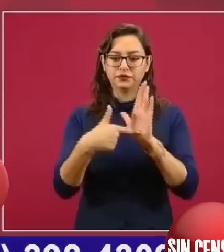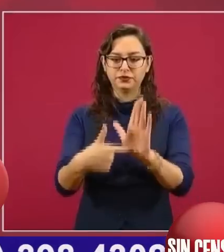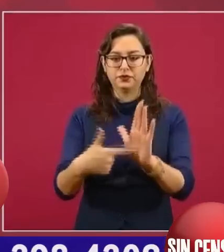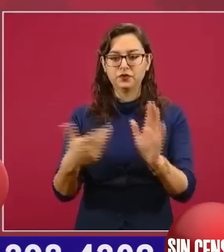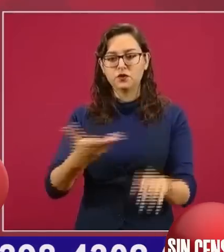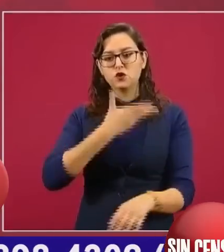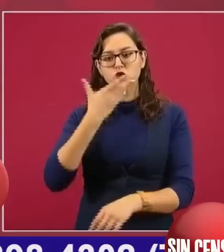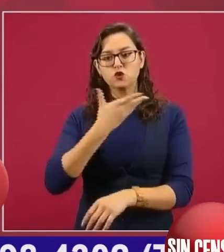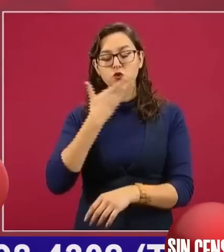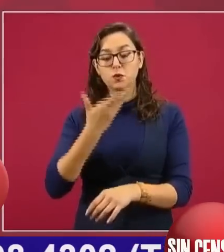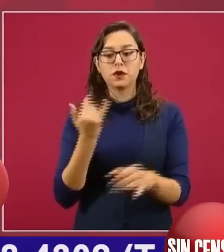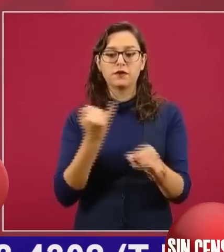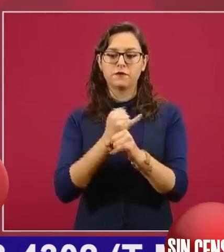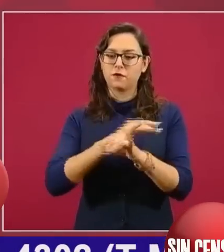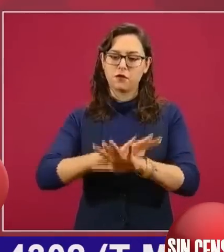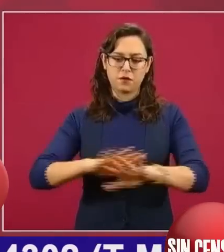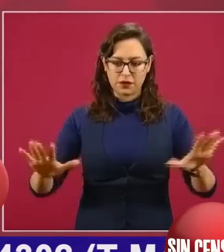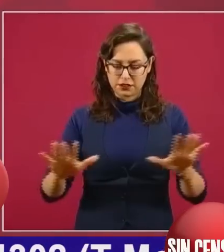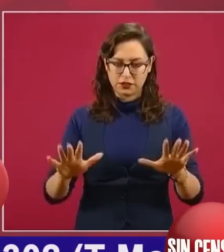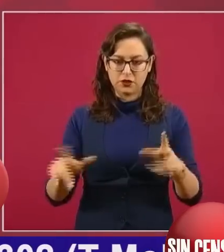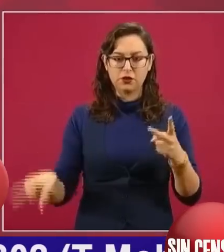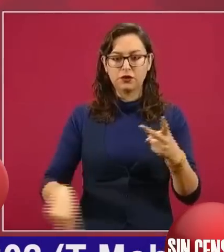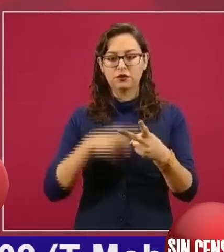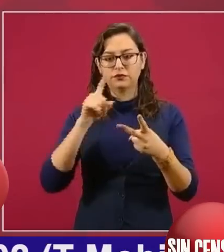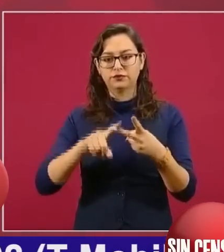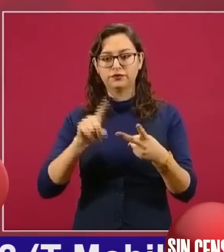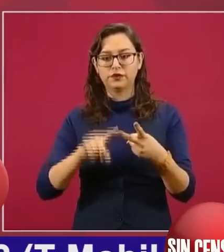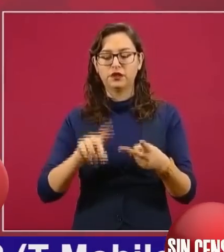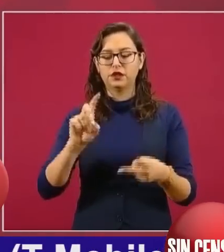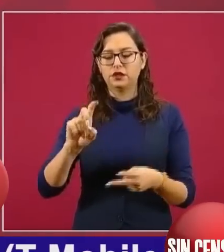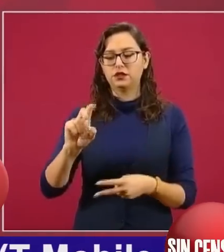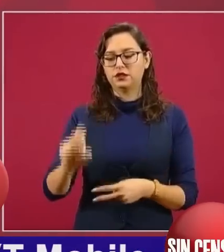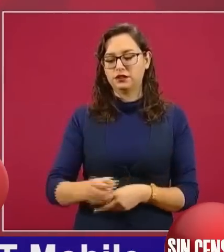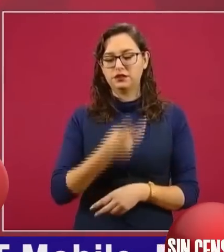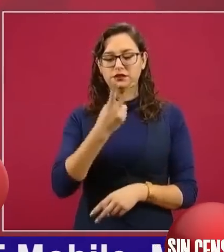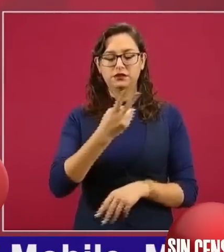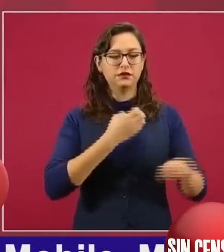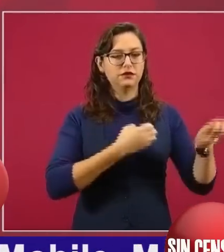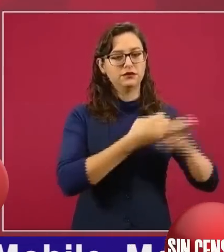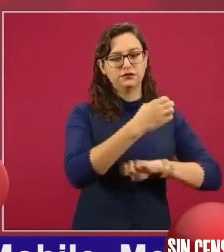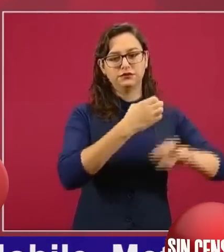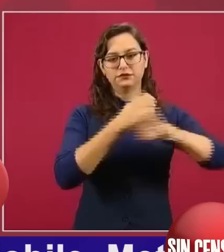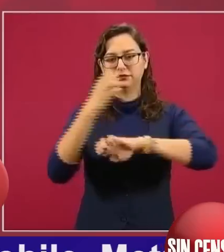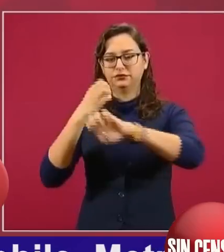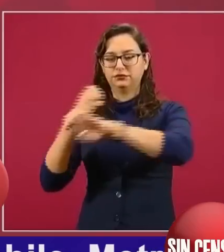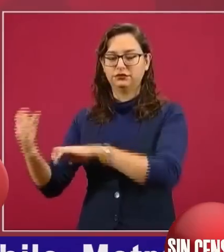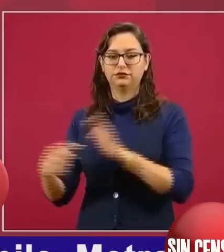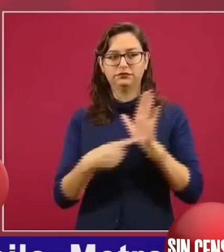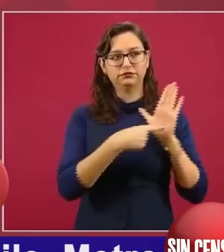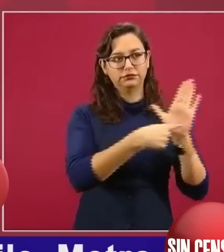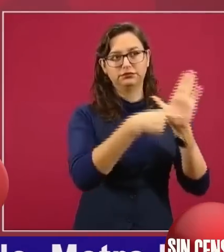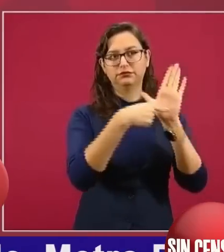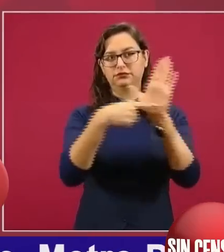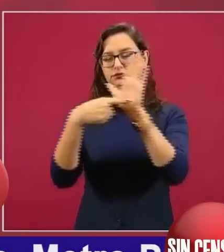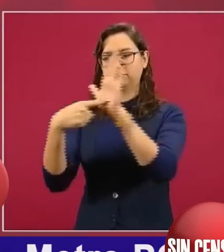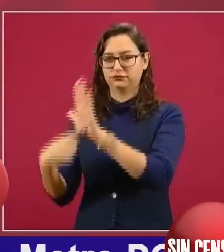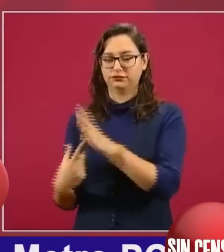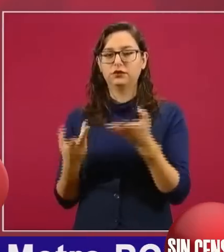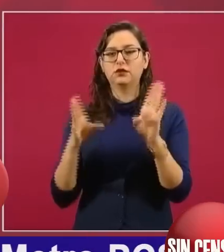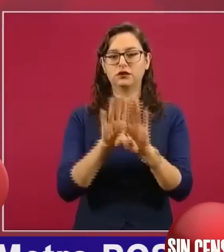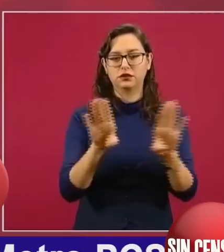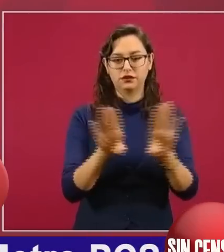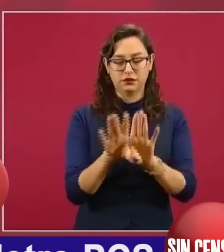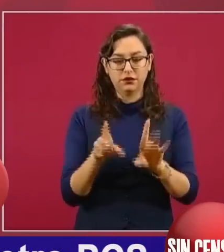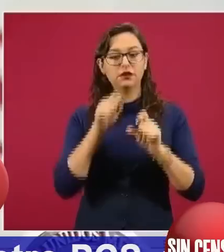acostumbrado, el informe técnico y el estado que guardan los 32 estados de nuestra República. Pero también presentaremos, como